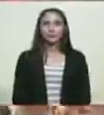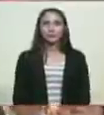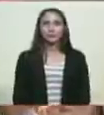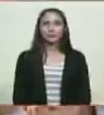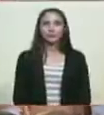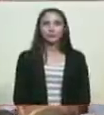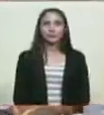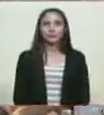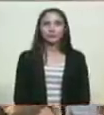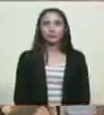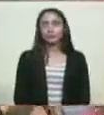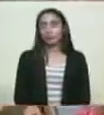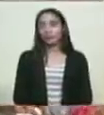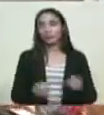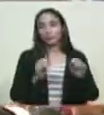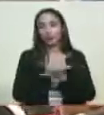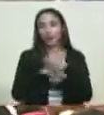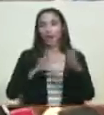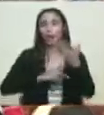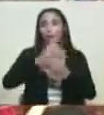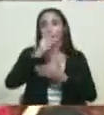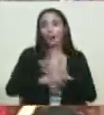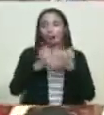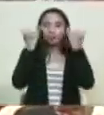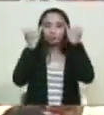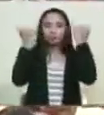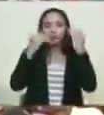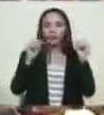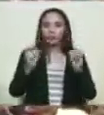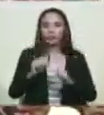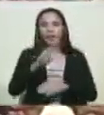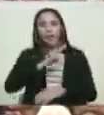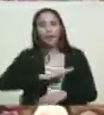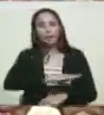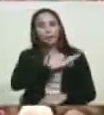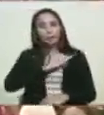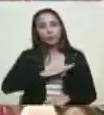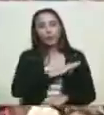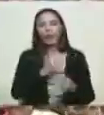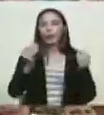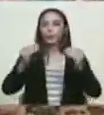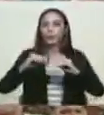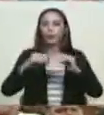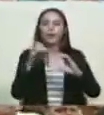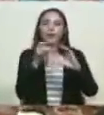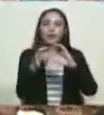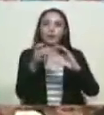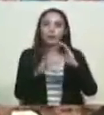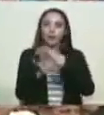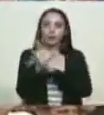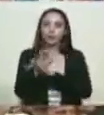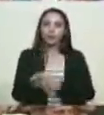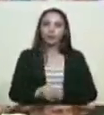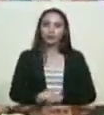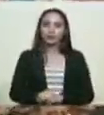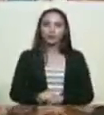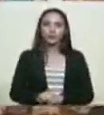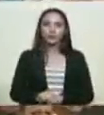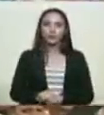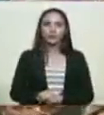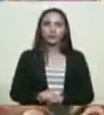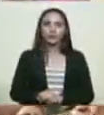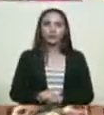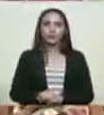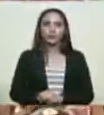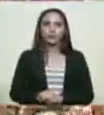Tenemos un plan, sí, el plan de las misiones, grandes misiones y el carnet de la patria. Es el